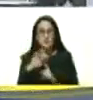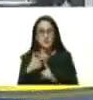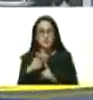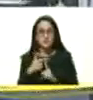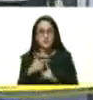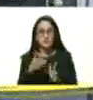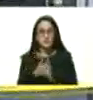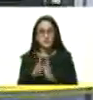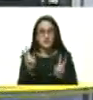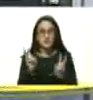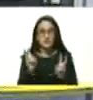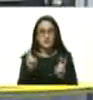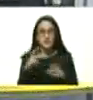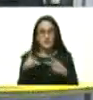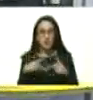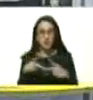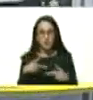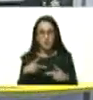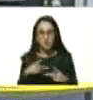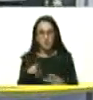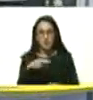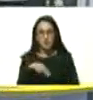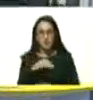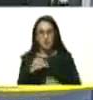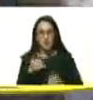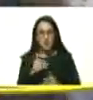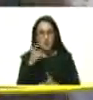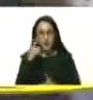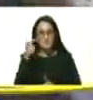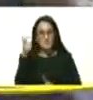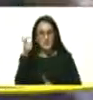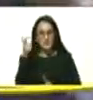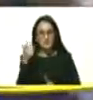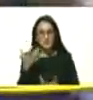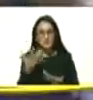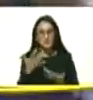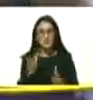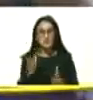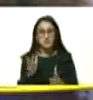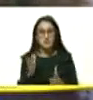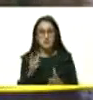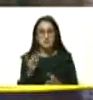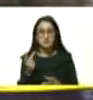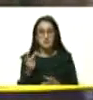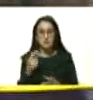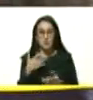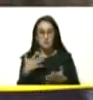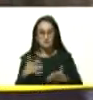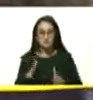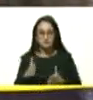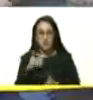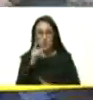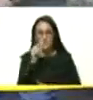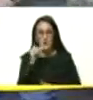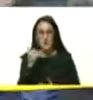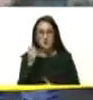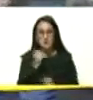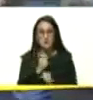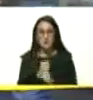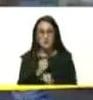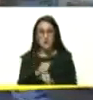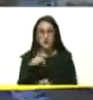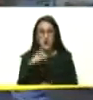cuanto a lo que es el tema productivo. Nosotros somos hijos de campesinos, ya soy la segunda generación de hombres que estamos trabajando